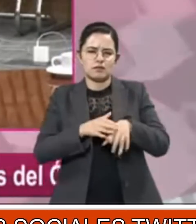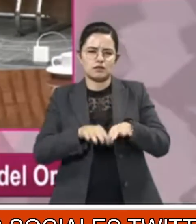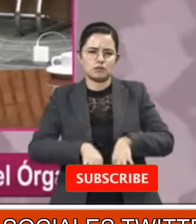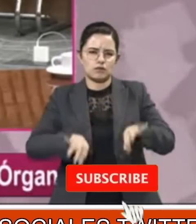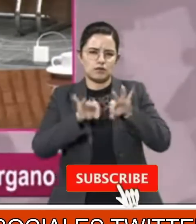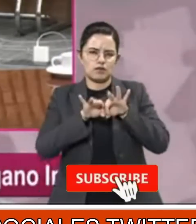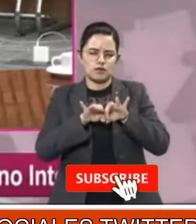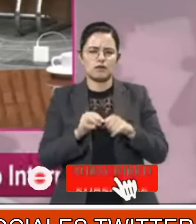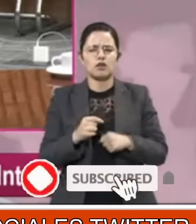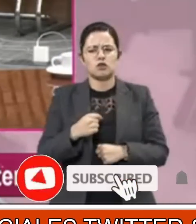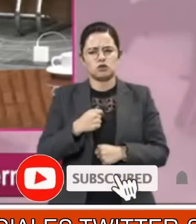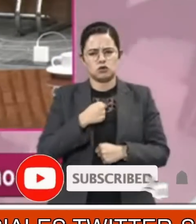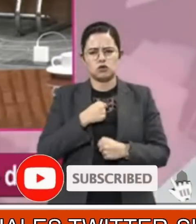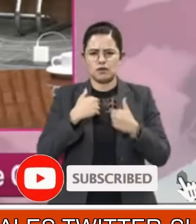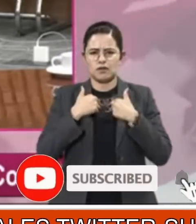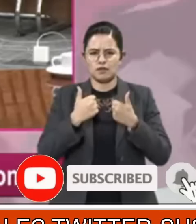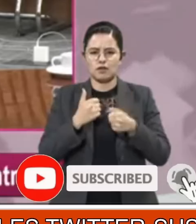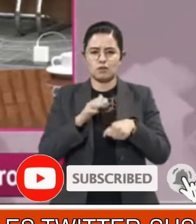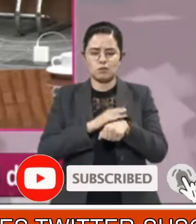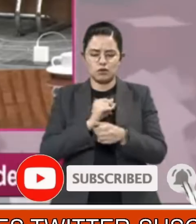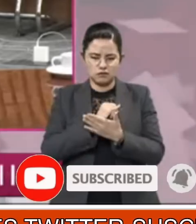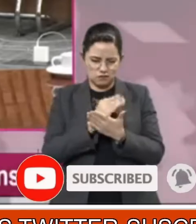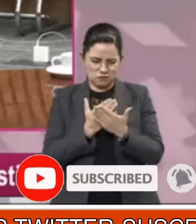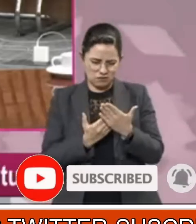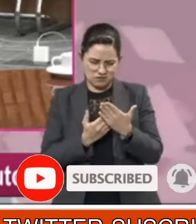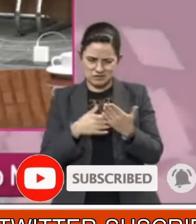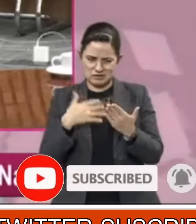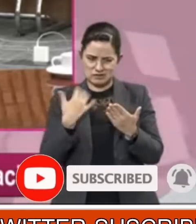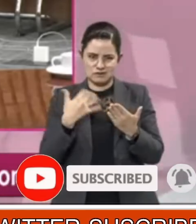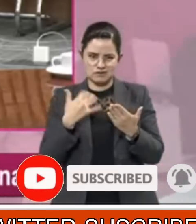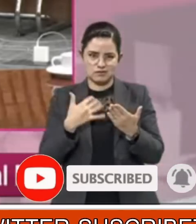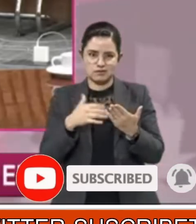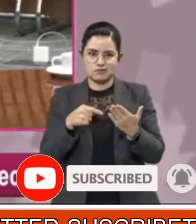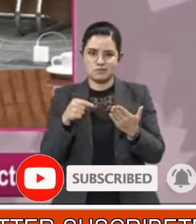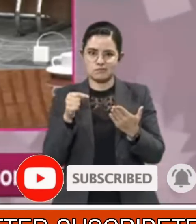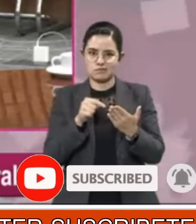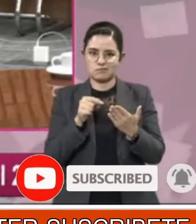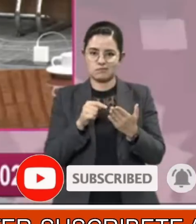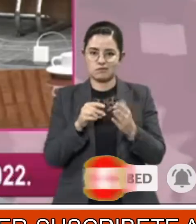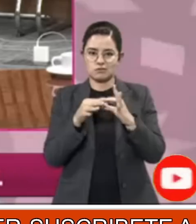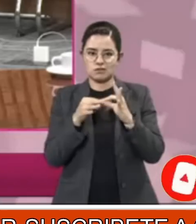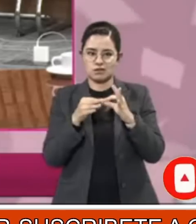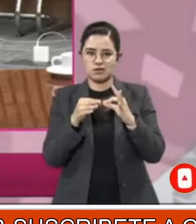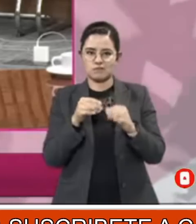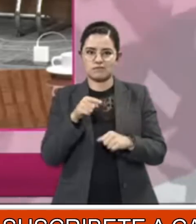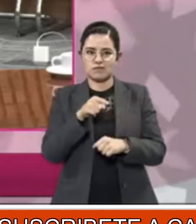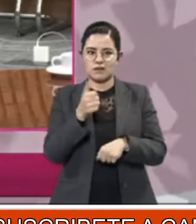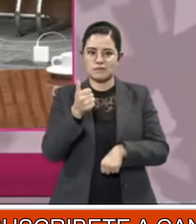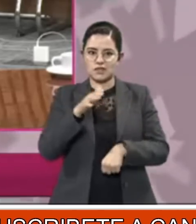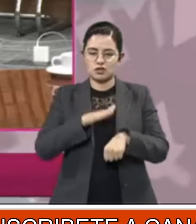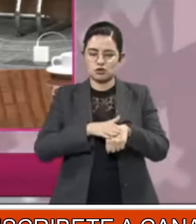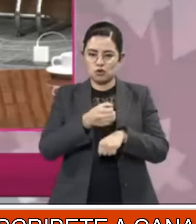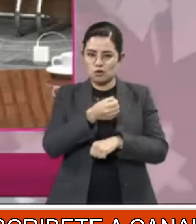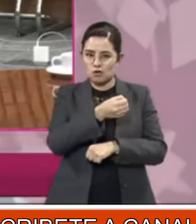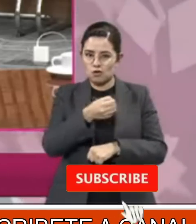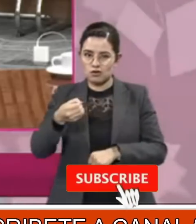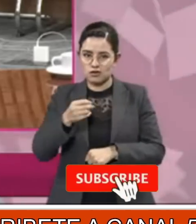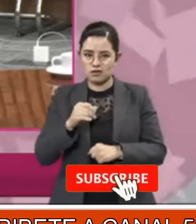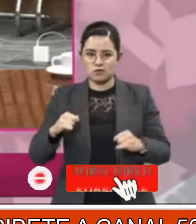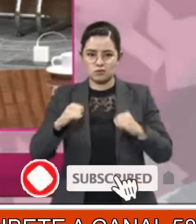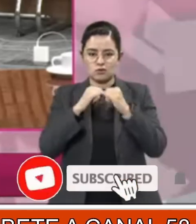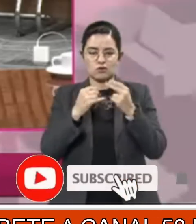sería bastante pertinente, dado que él es el titular de esta institución, revisora de las cuestiones administrativas del INE, y pues para